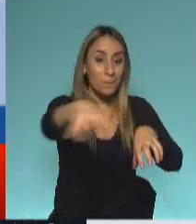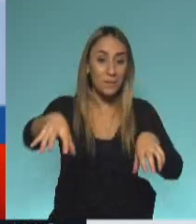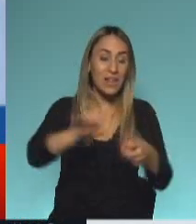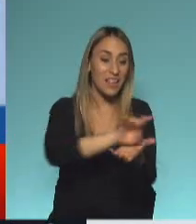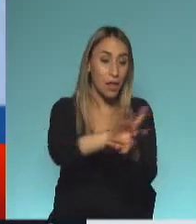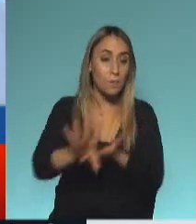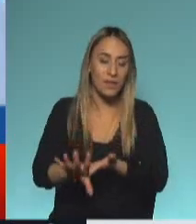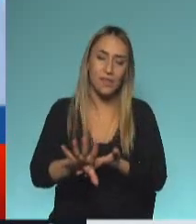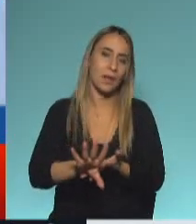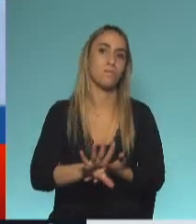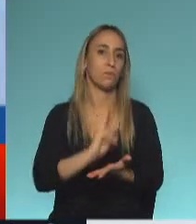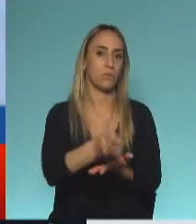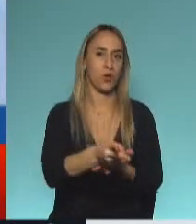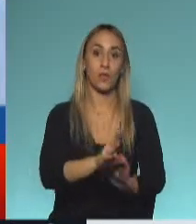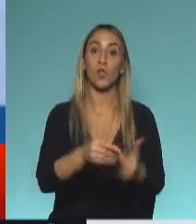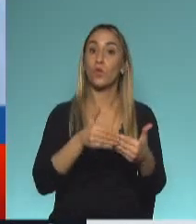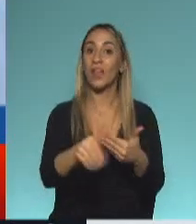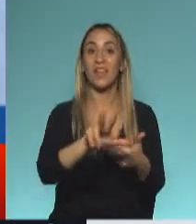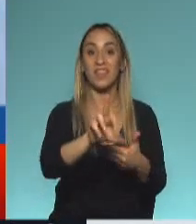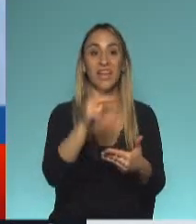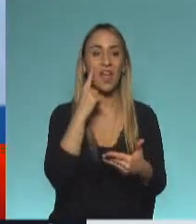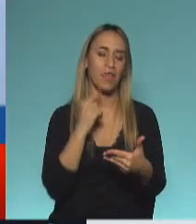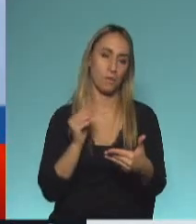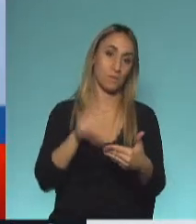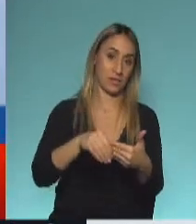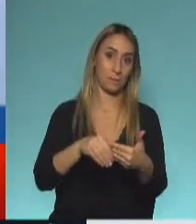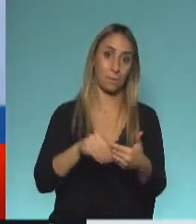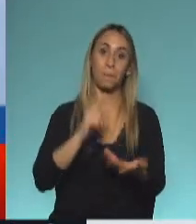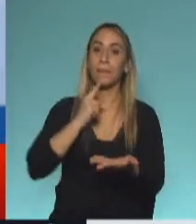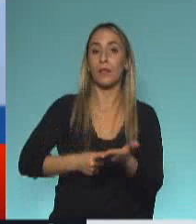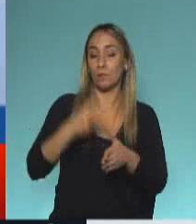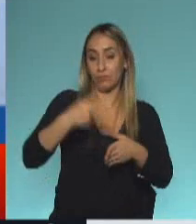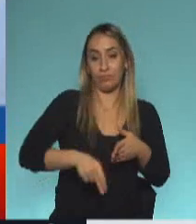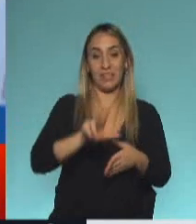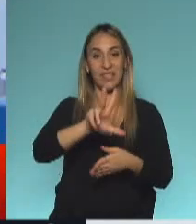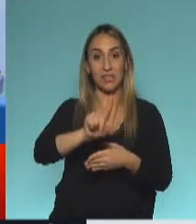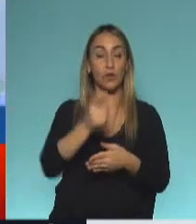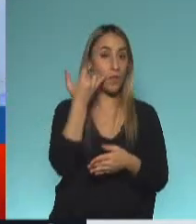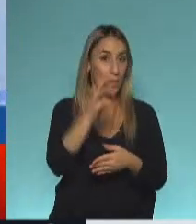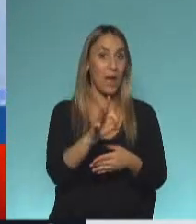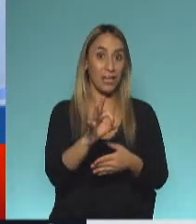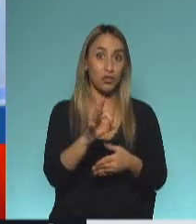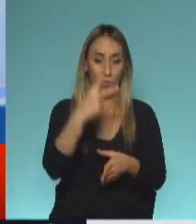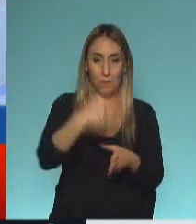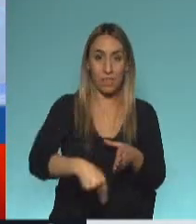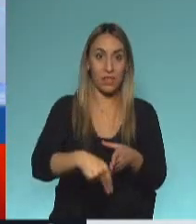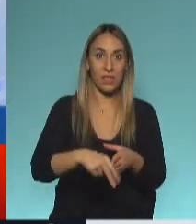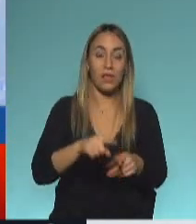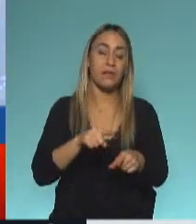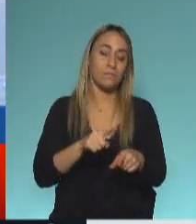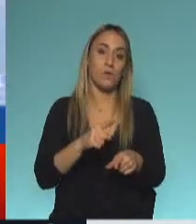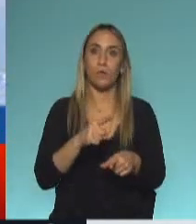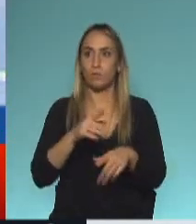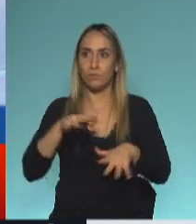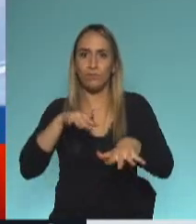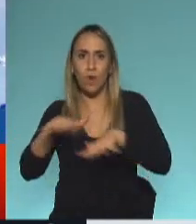30 días más claro a ver esta medida vence al 31 de mayo y en un contexto de aumento de restricciones y que no